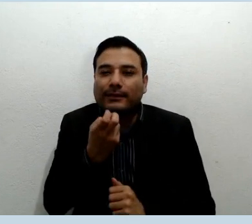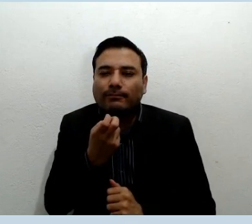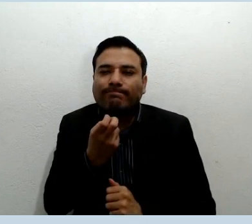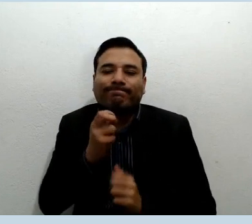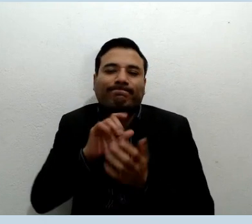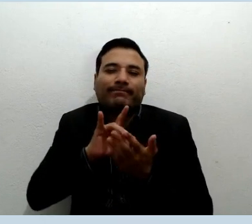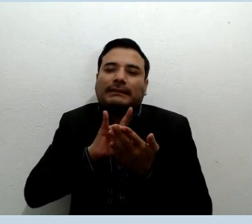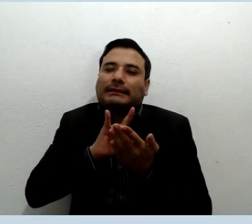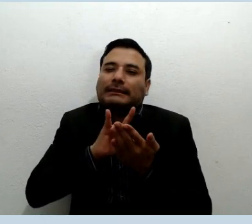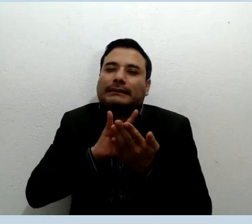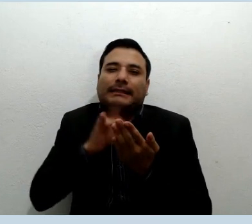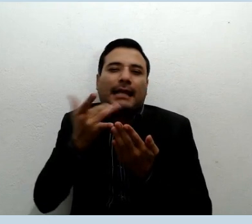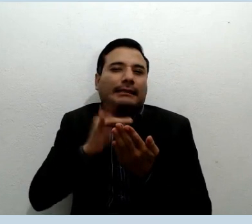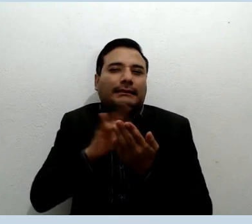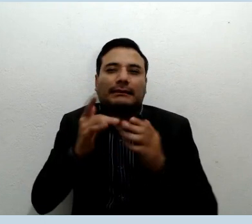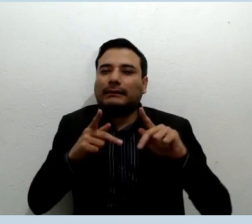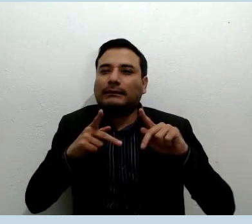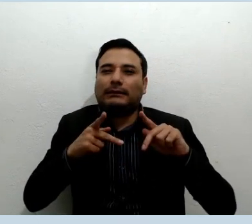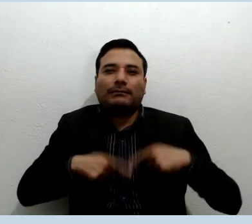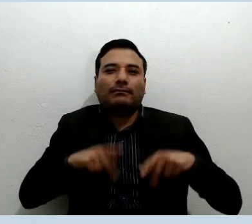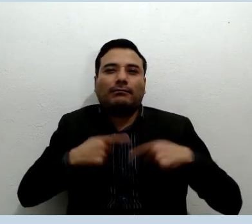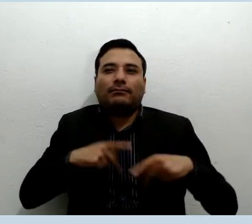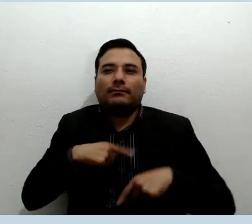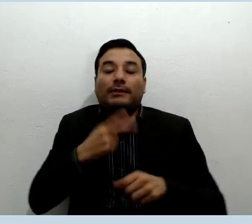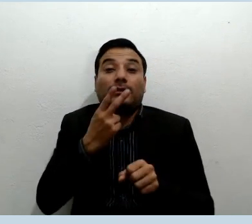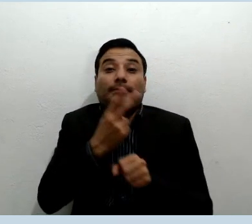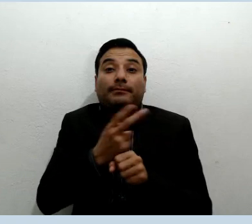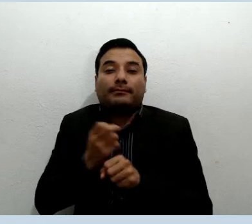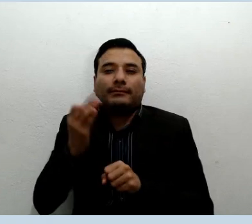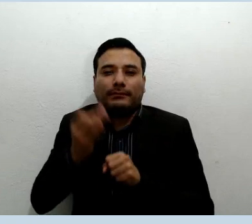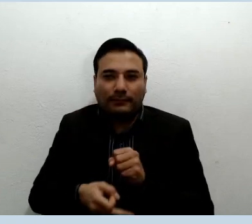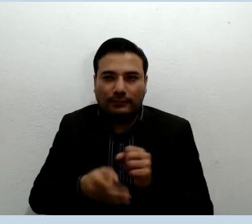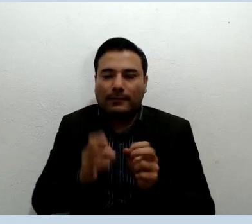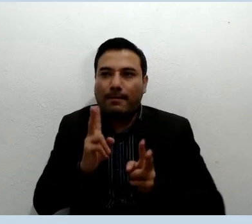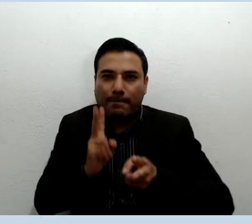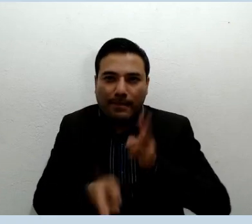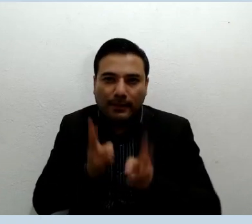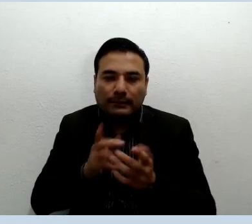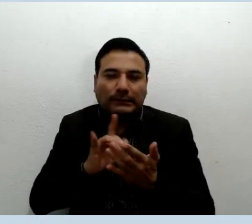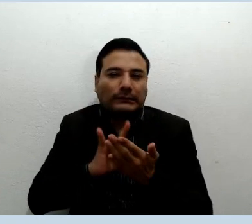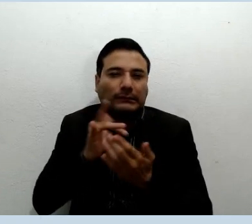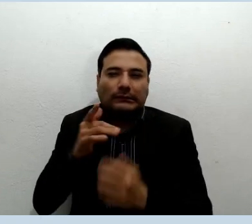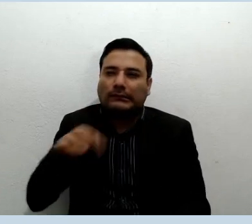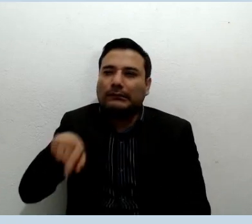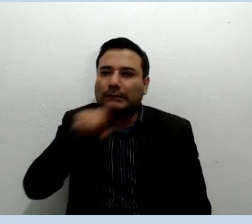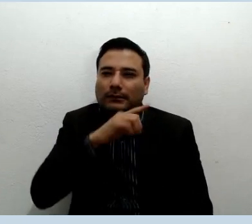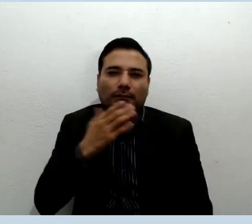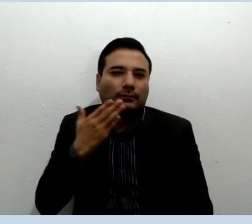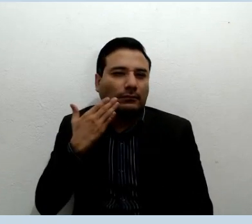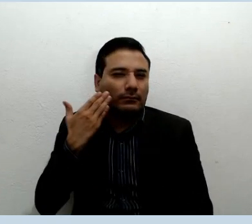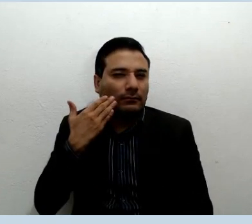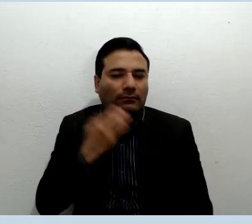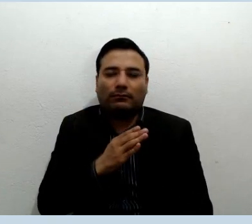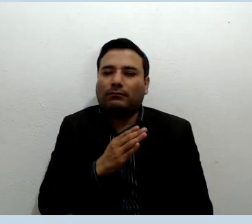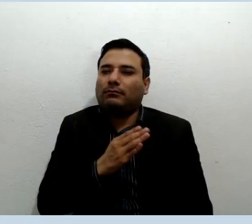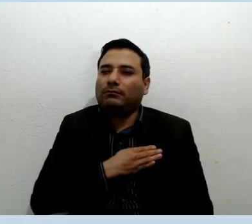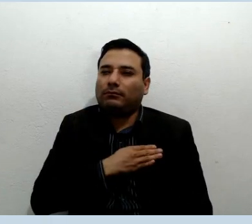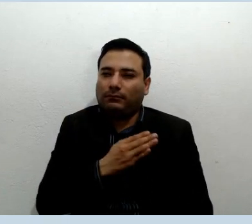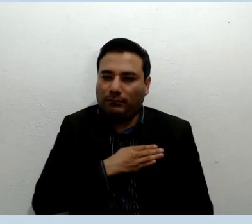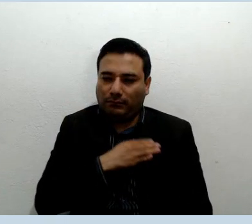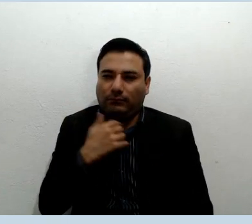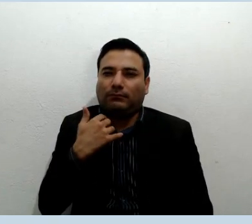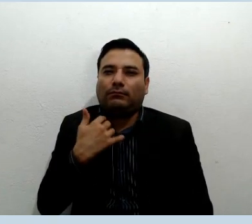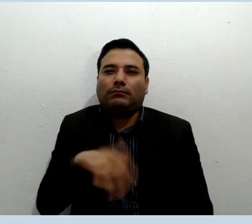han aceptado estar acá eh para platicar eh su generosidad y que en el diálogo